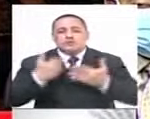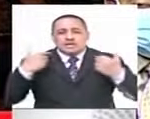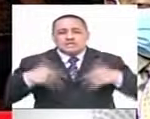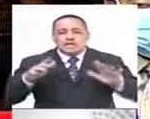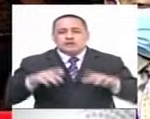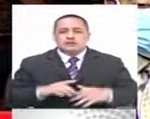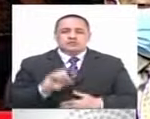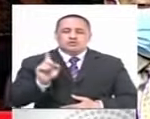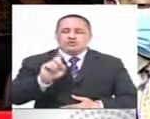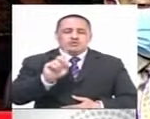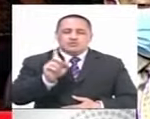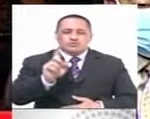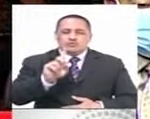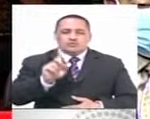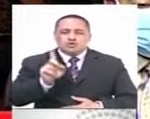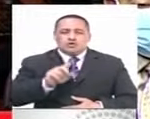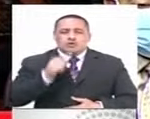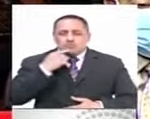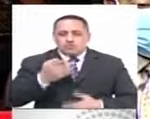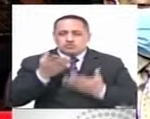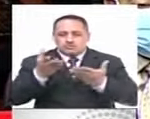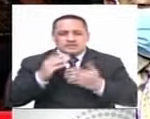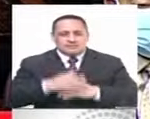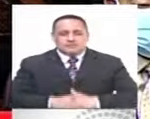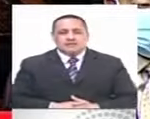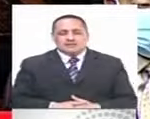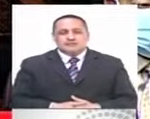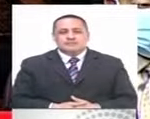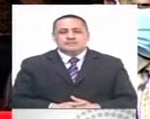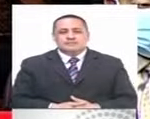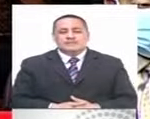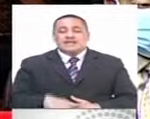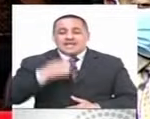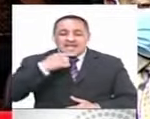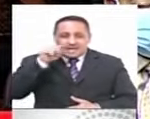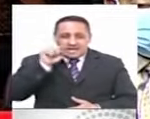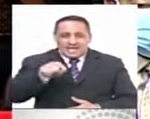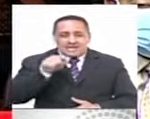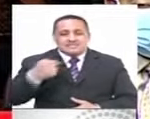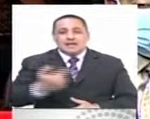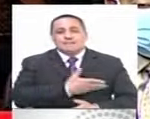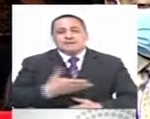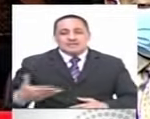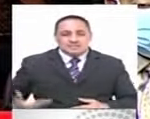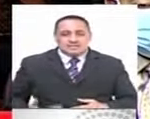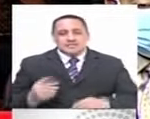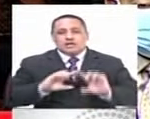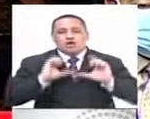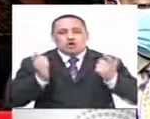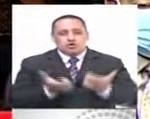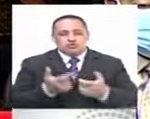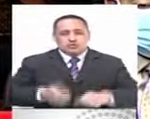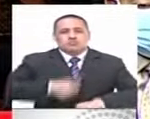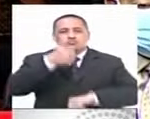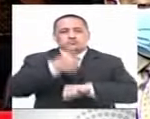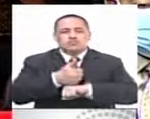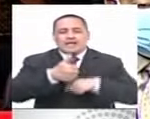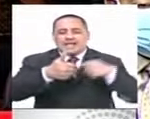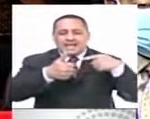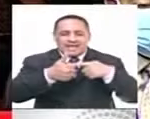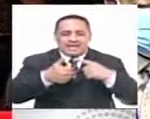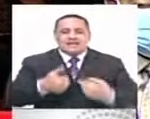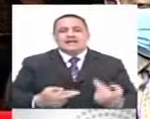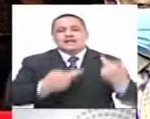No, señora primera ministra, por su intermedio. Es el presidente del Consejo de Ministros el